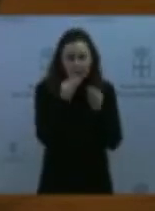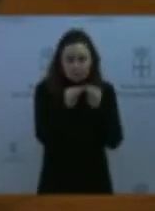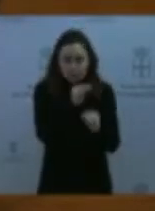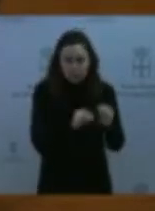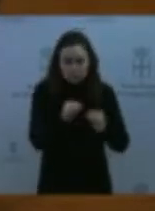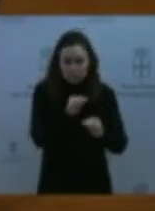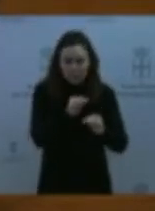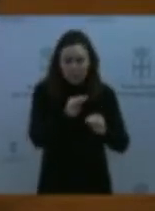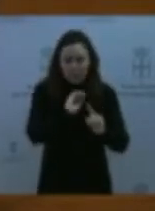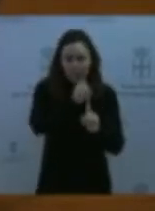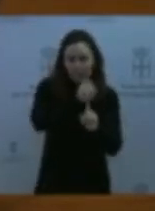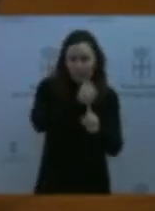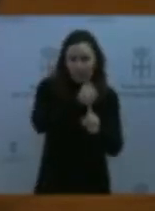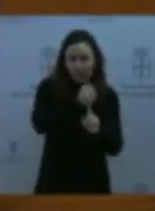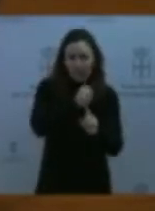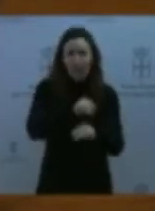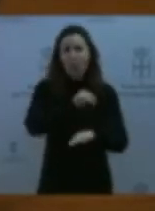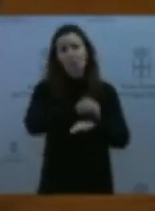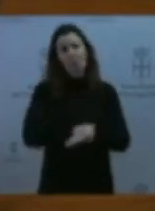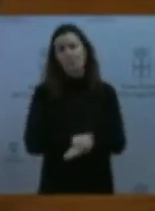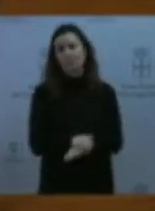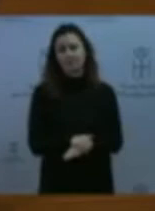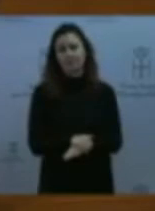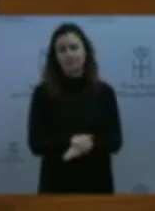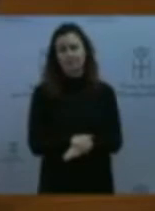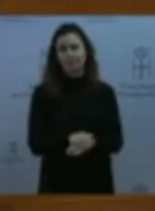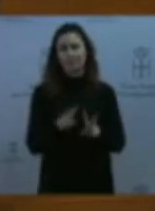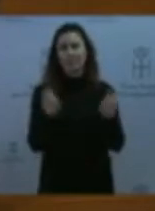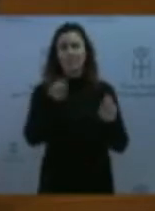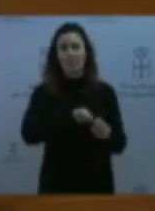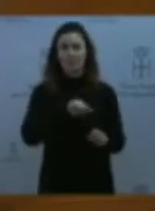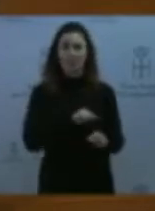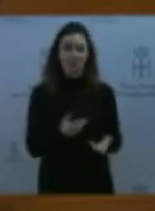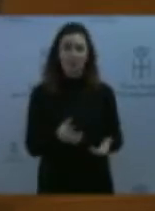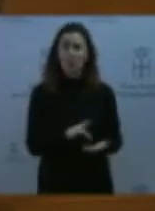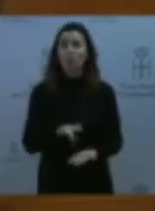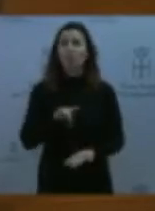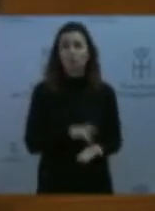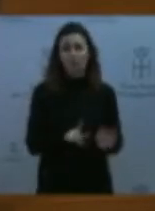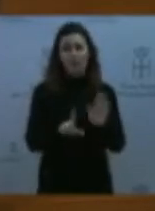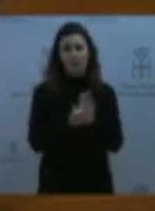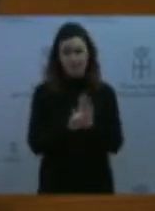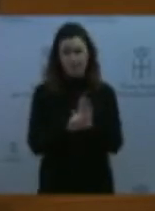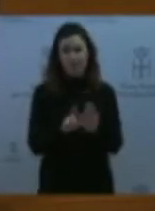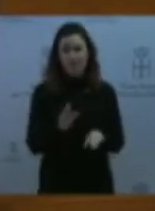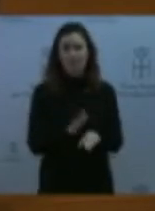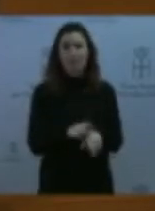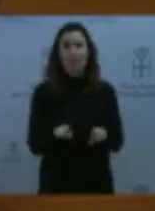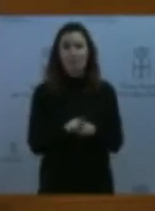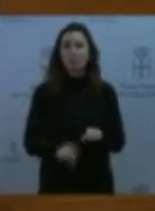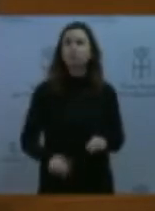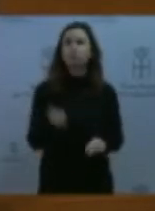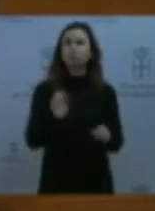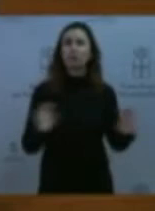cumplir con un tema ético cuando hay una ley que favorece, una ley aprobada por esta Junta que favorece, que